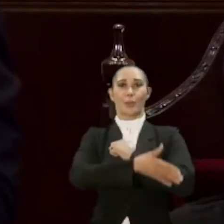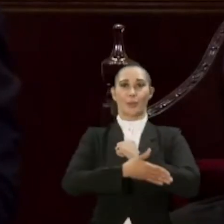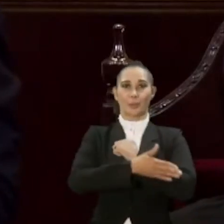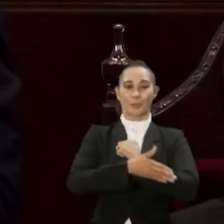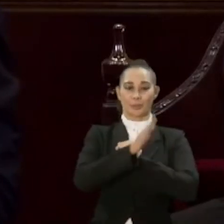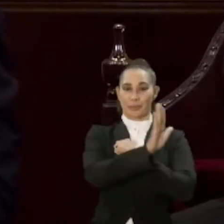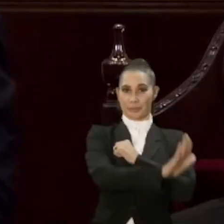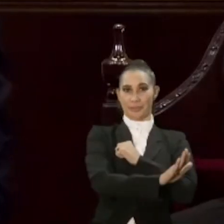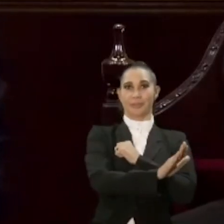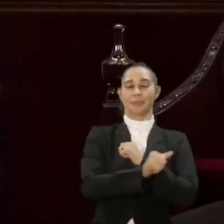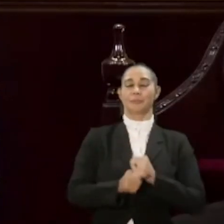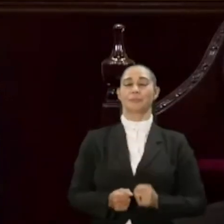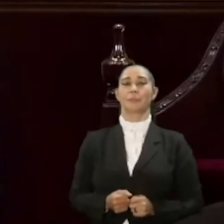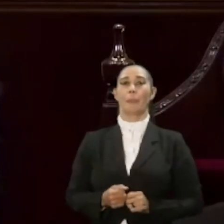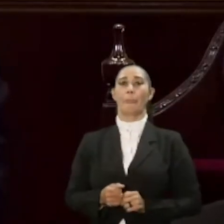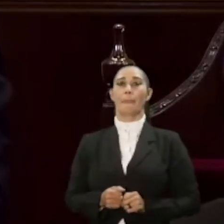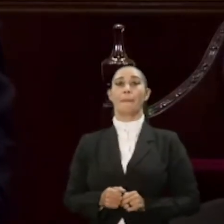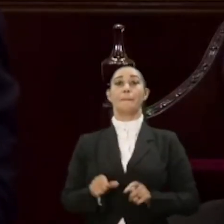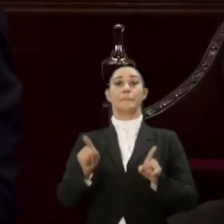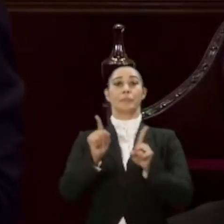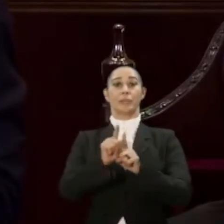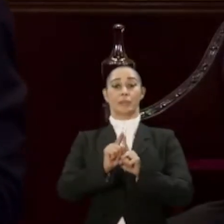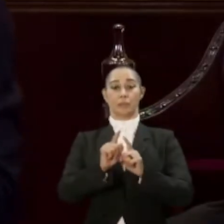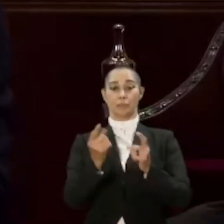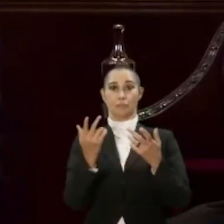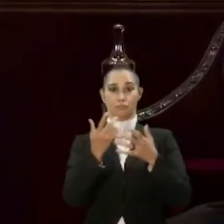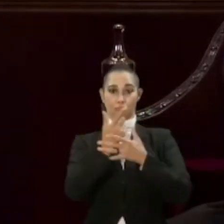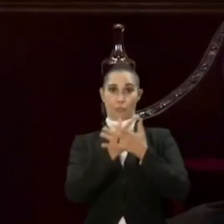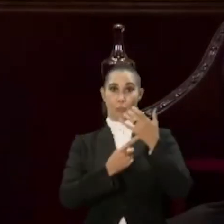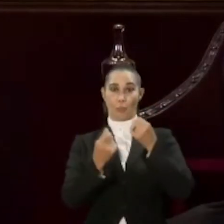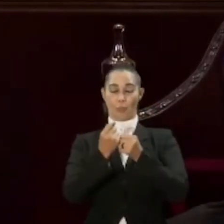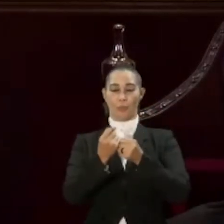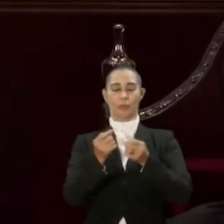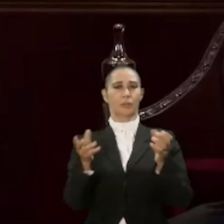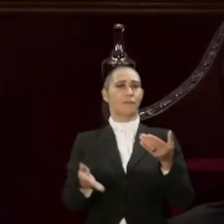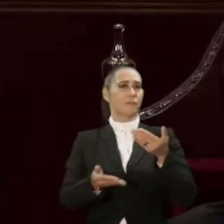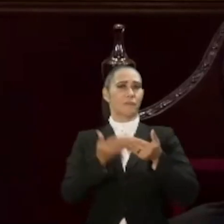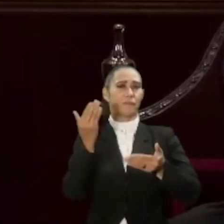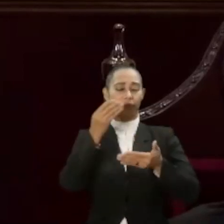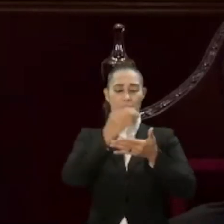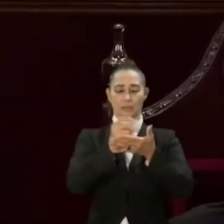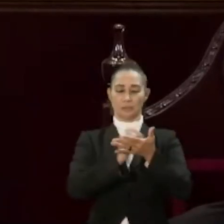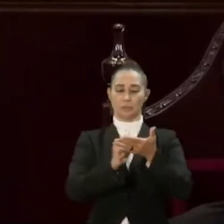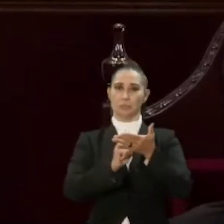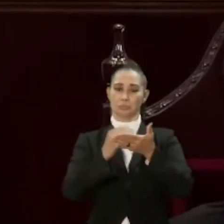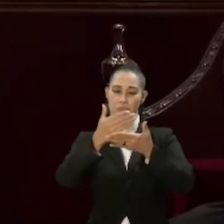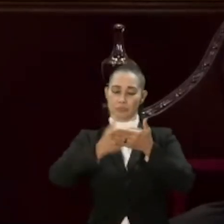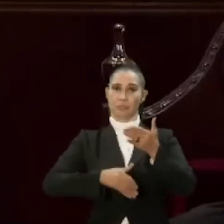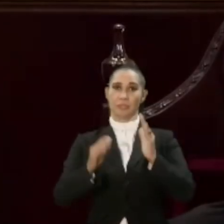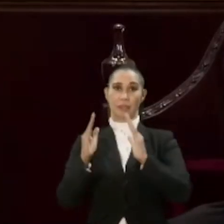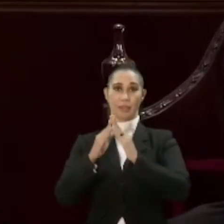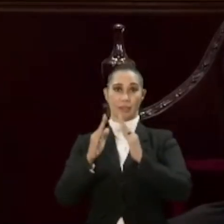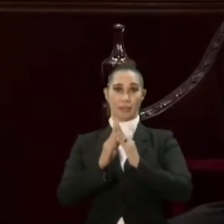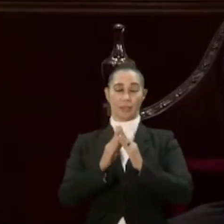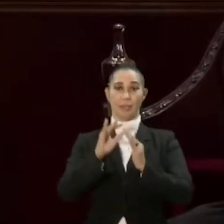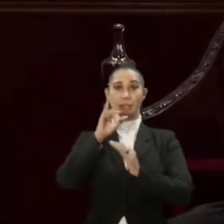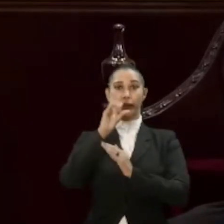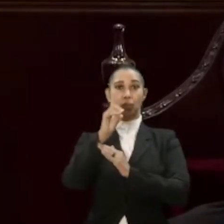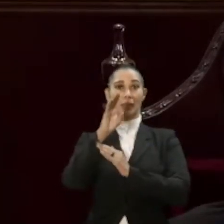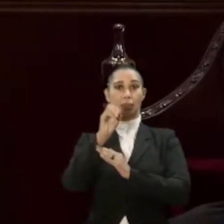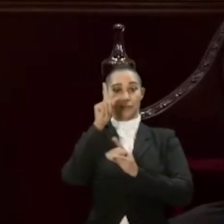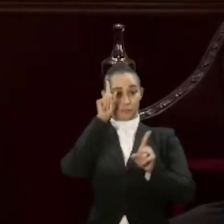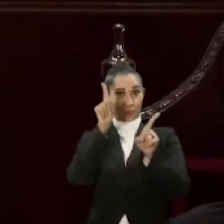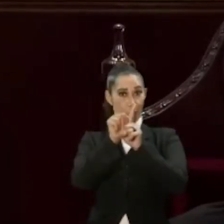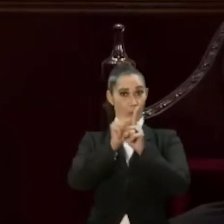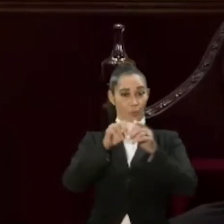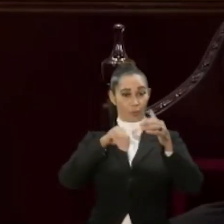de un modelo de poder consular único que facilite el trámite de gestiones inmobiliarias. INDEX suscribió un acuerdo con